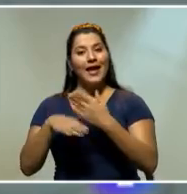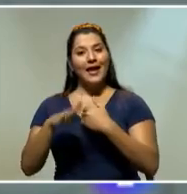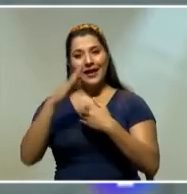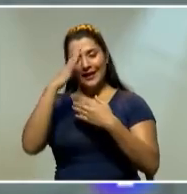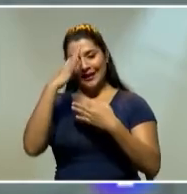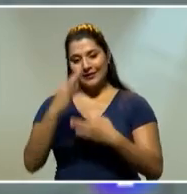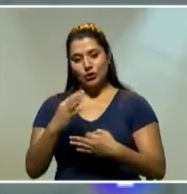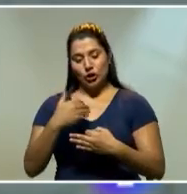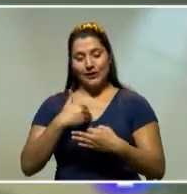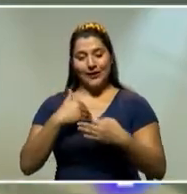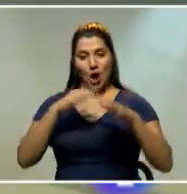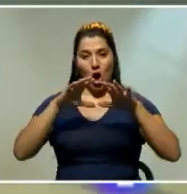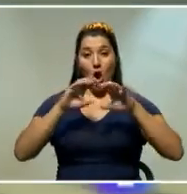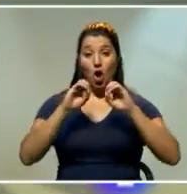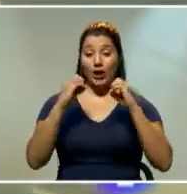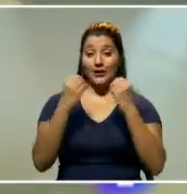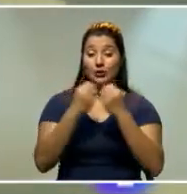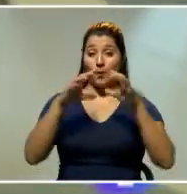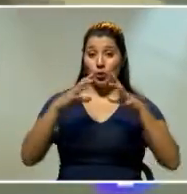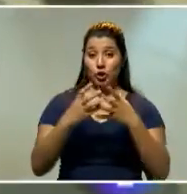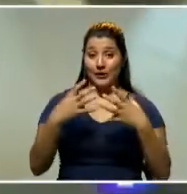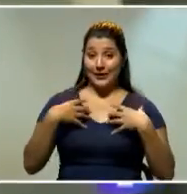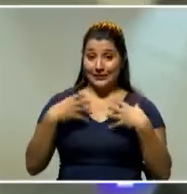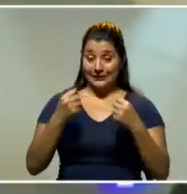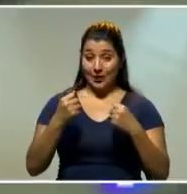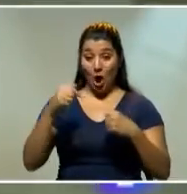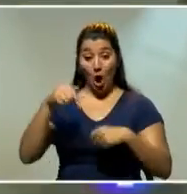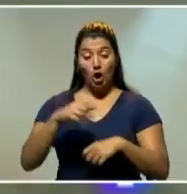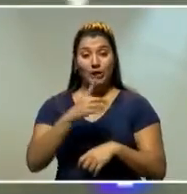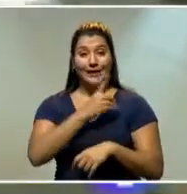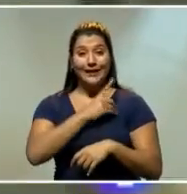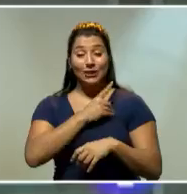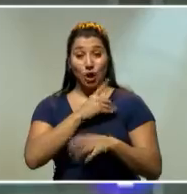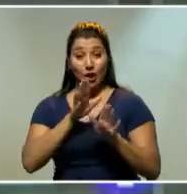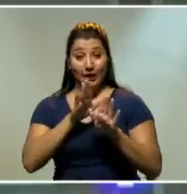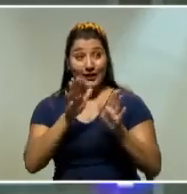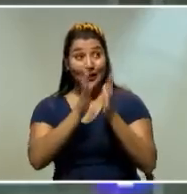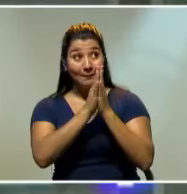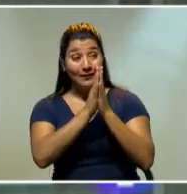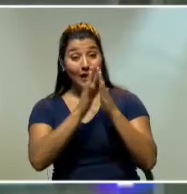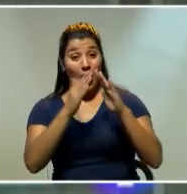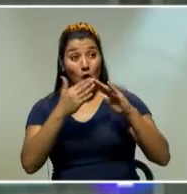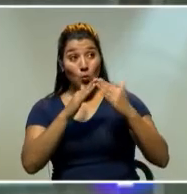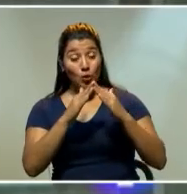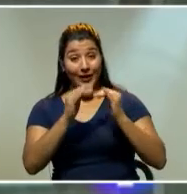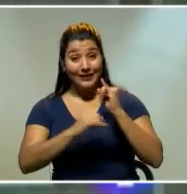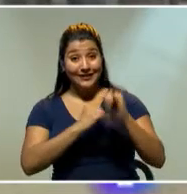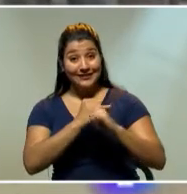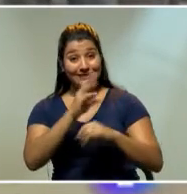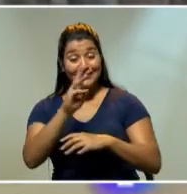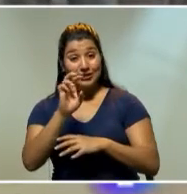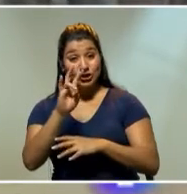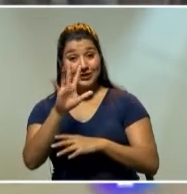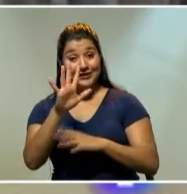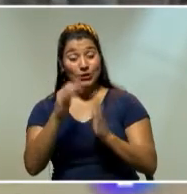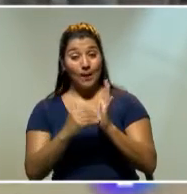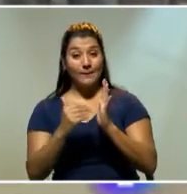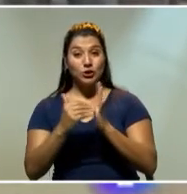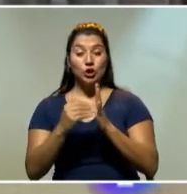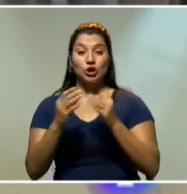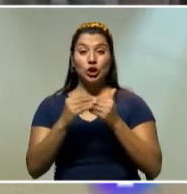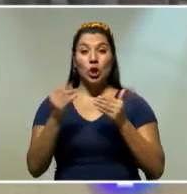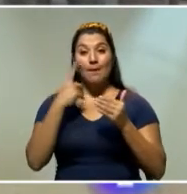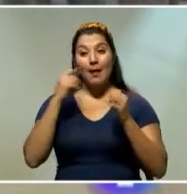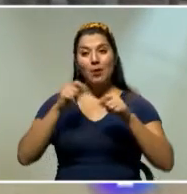de la Organización Mundial de la Salud. Hoy su director general ha pedido a la comunidad internacional 675 millones de dólares